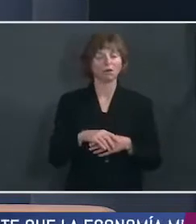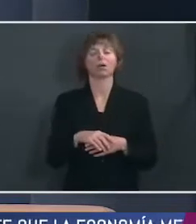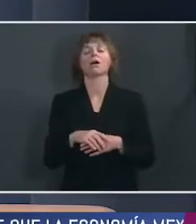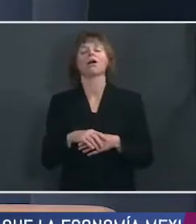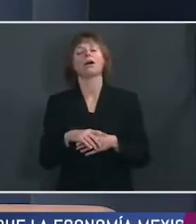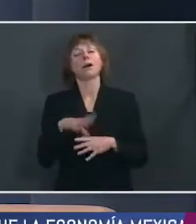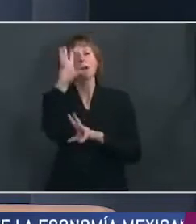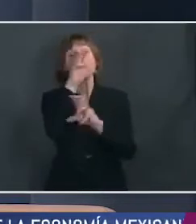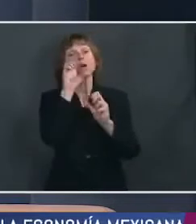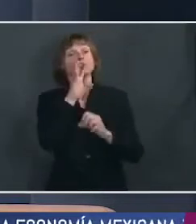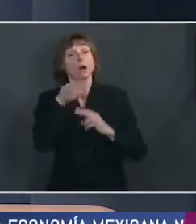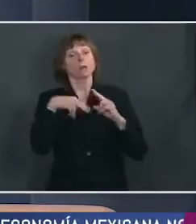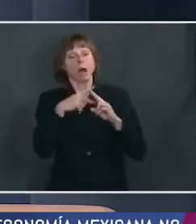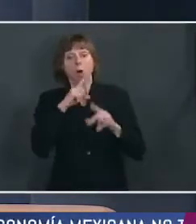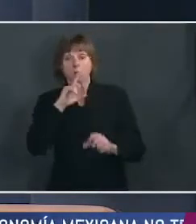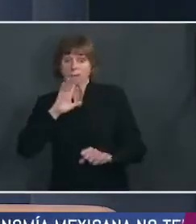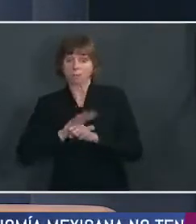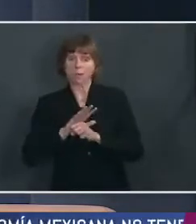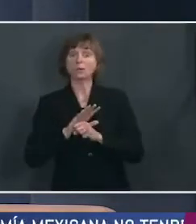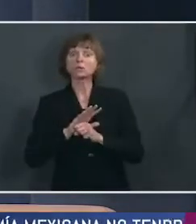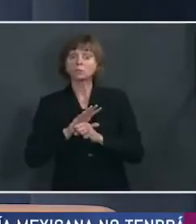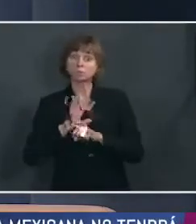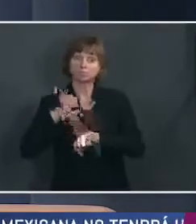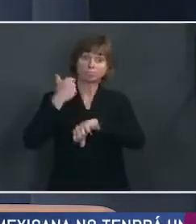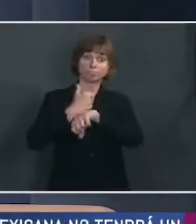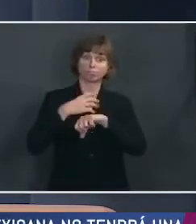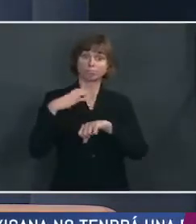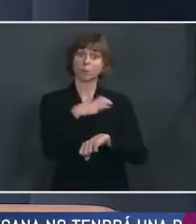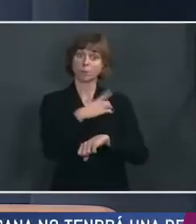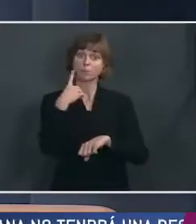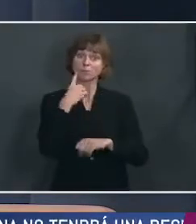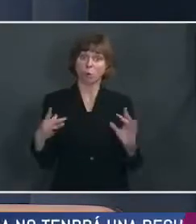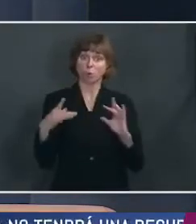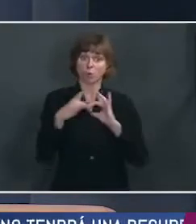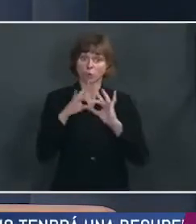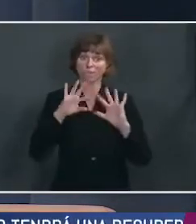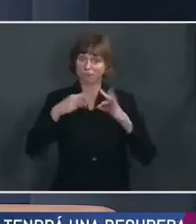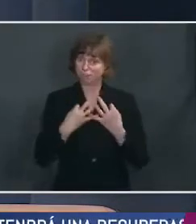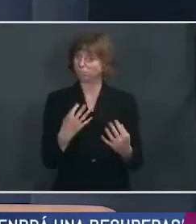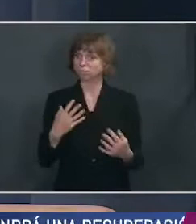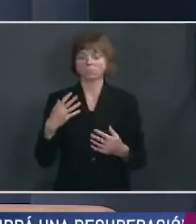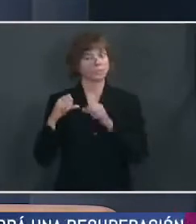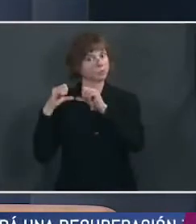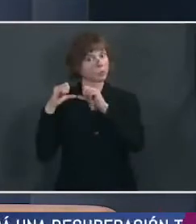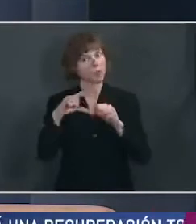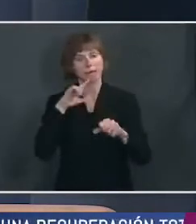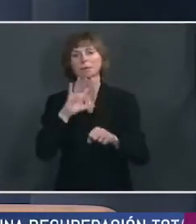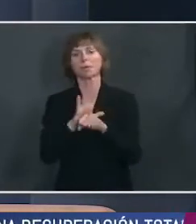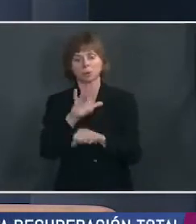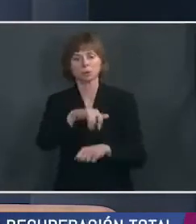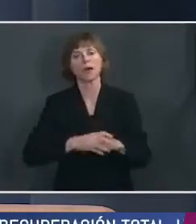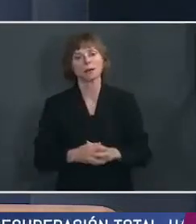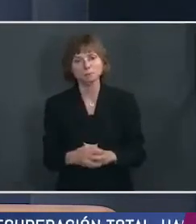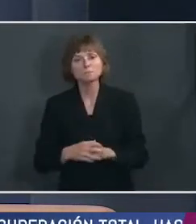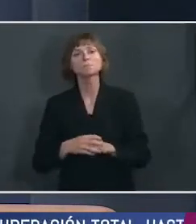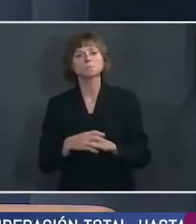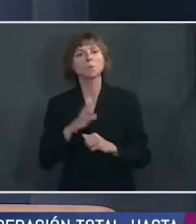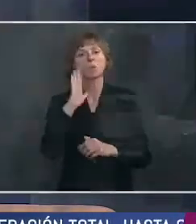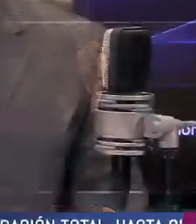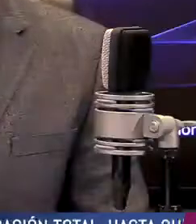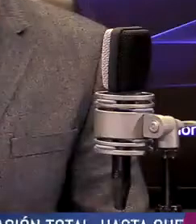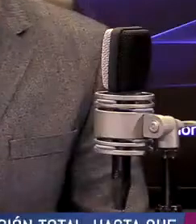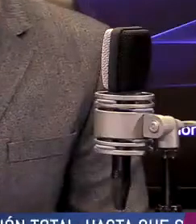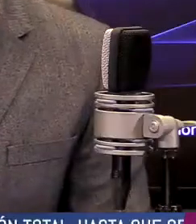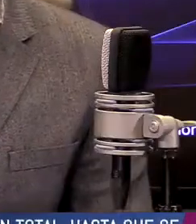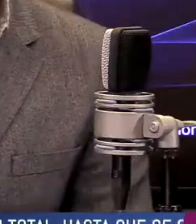talked about his commitment to putting together a commission for reunifying families. He remains committed to that, and we'll have more to share on that